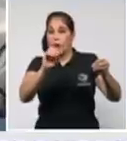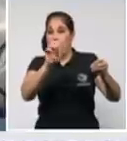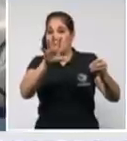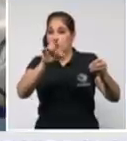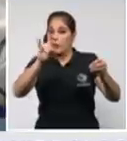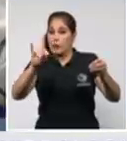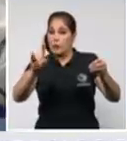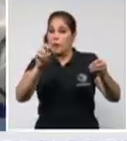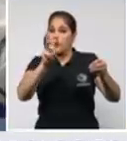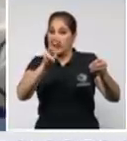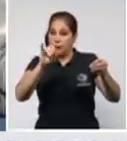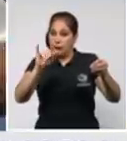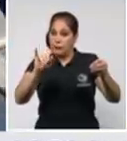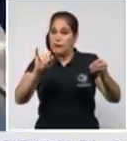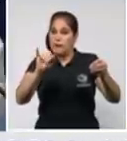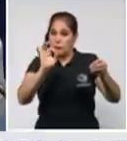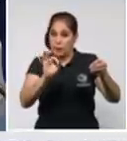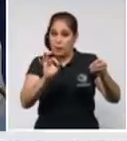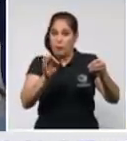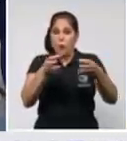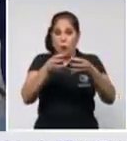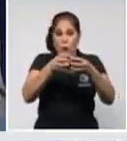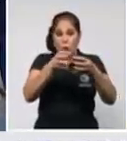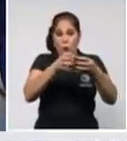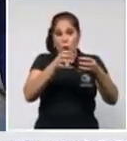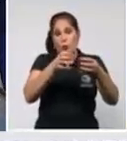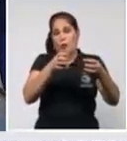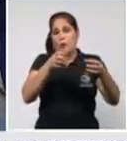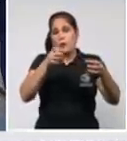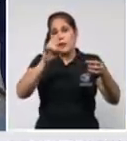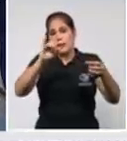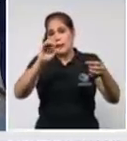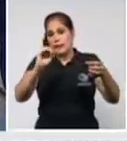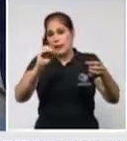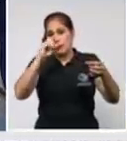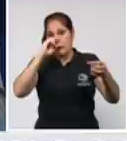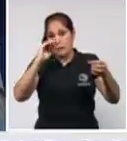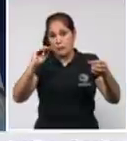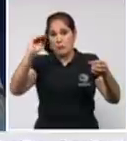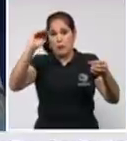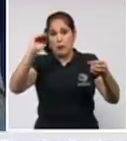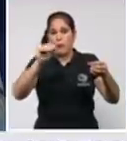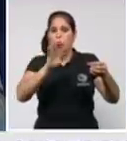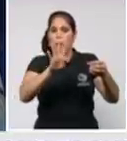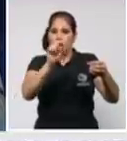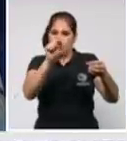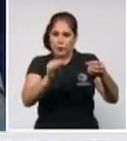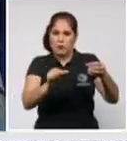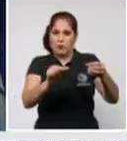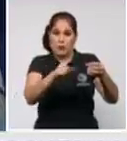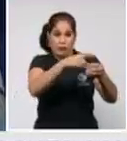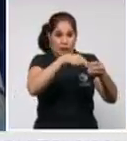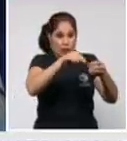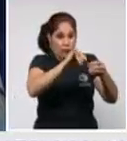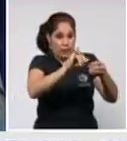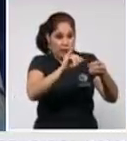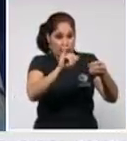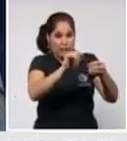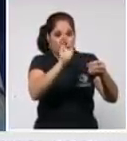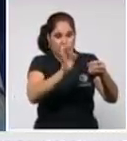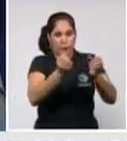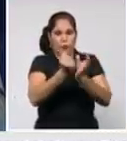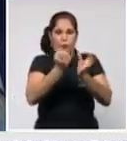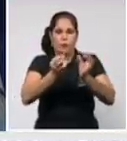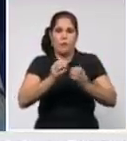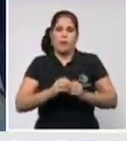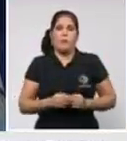36, y del grupo de 60 y más, ayer se diagnosticaron 4 personas con la enfermedad en